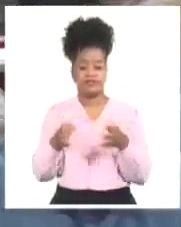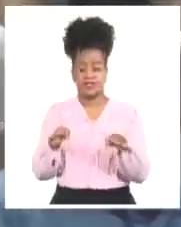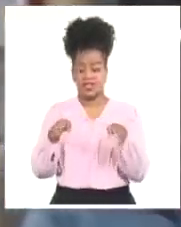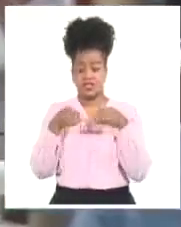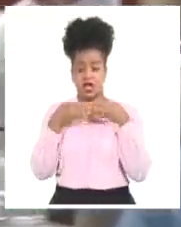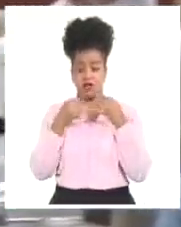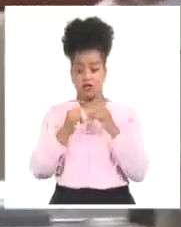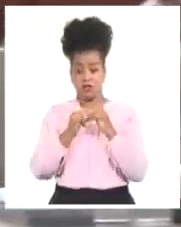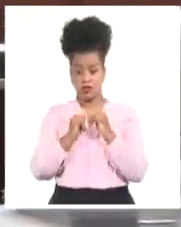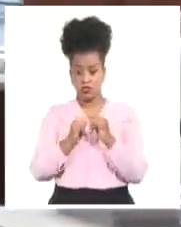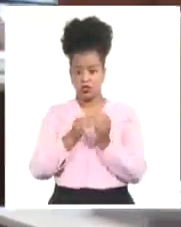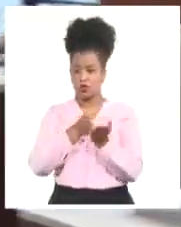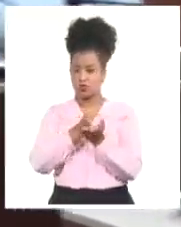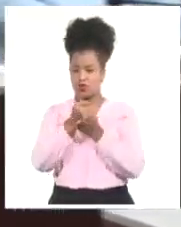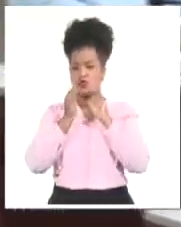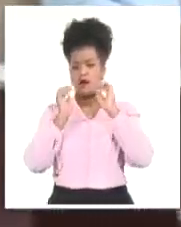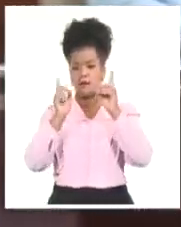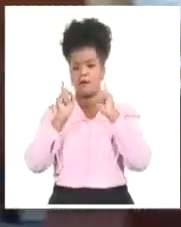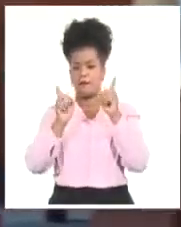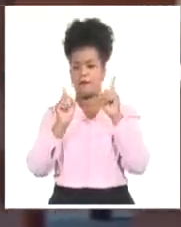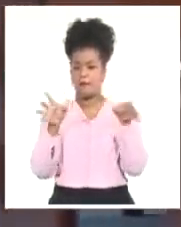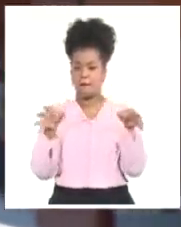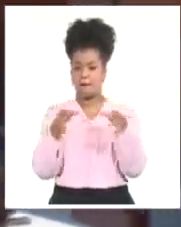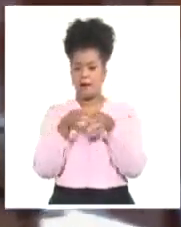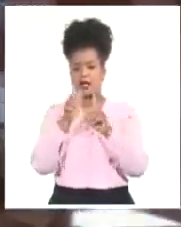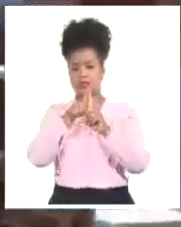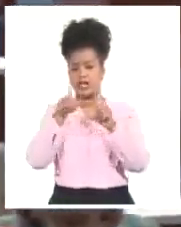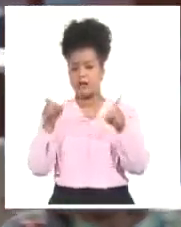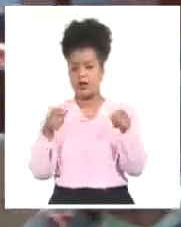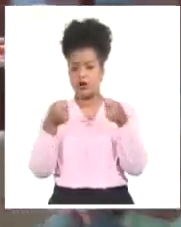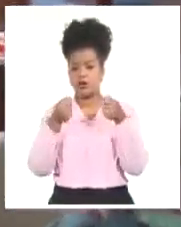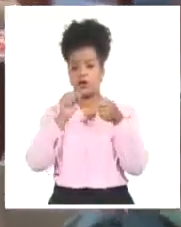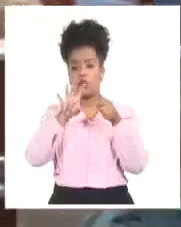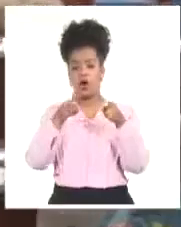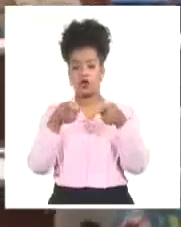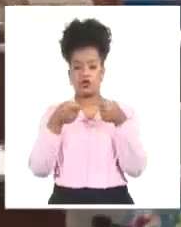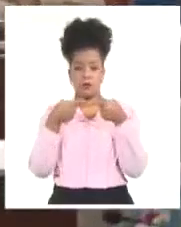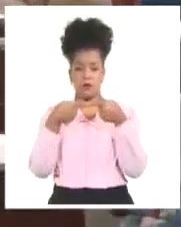información continuaban los debates sobre los temas económicos en este cuarto pleno del